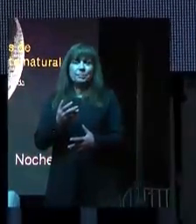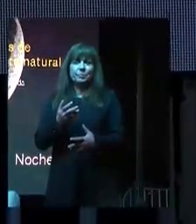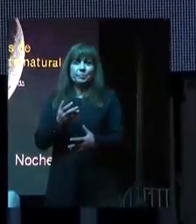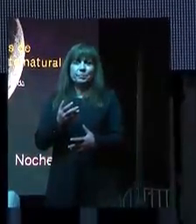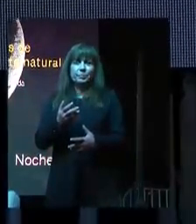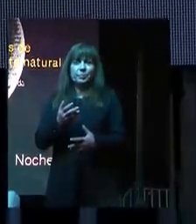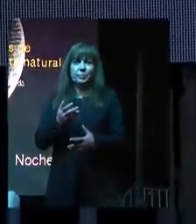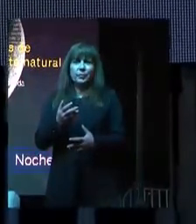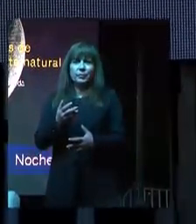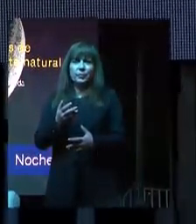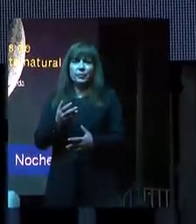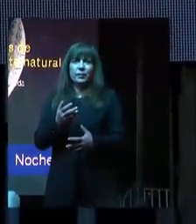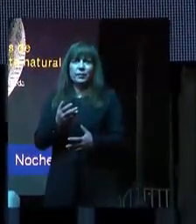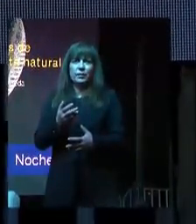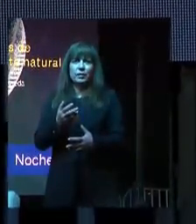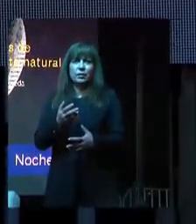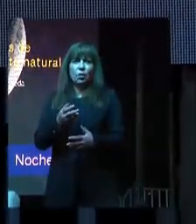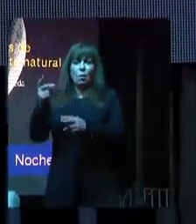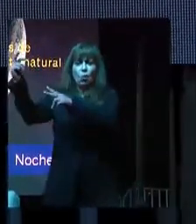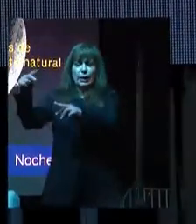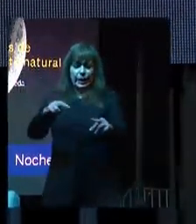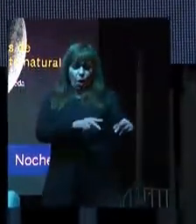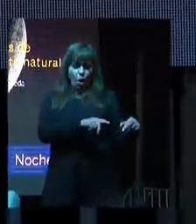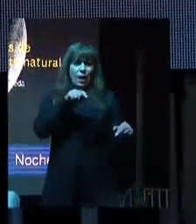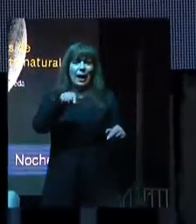el valle aquí del río Maipo, ¿no?